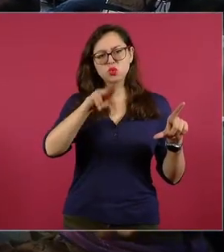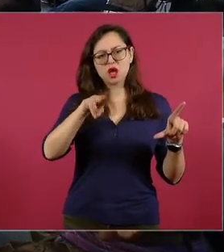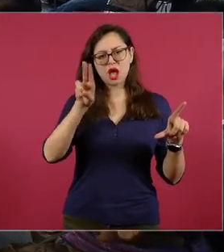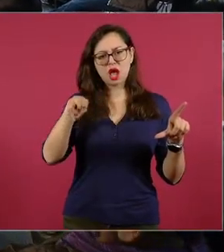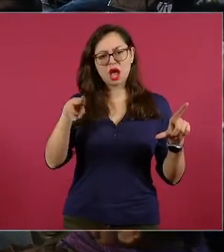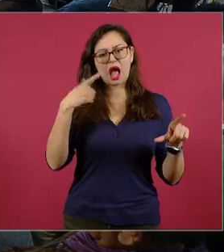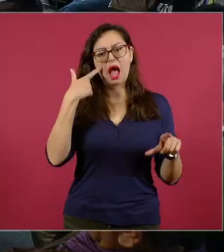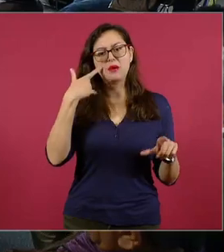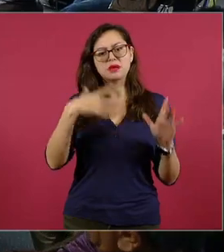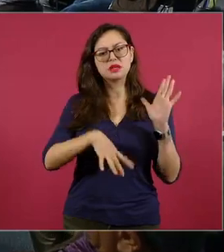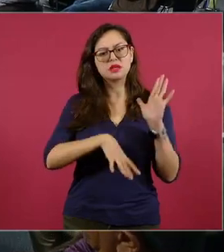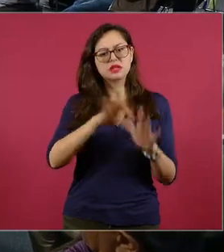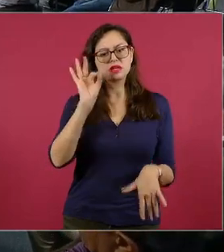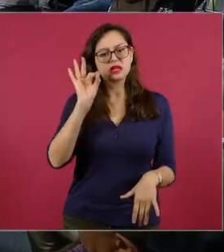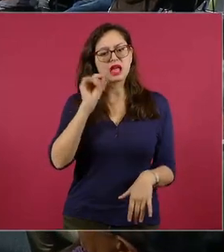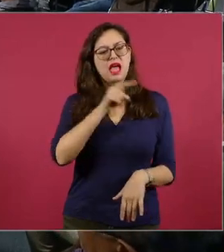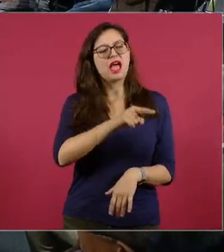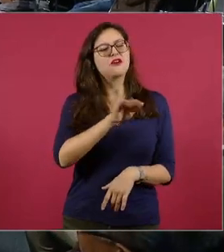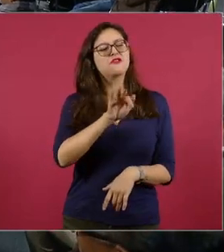del Fisgón.